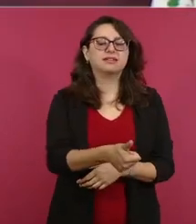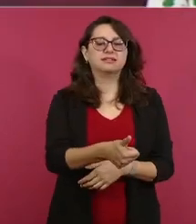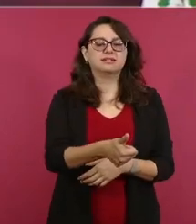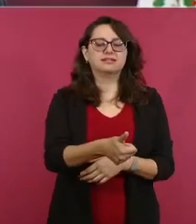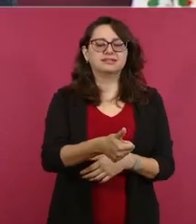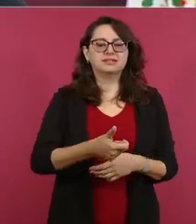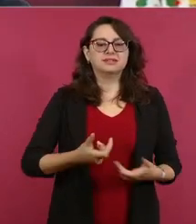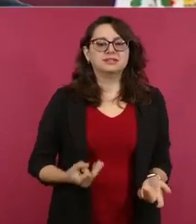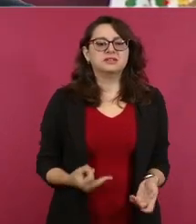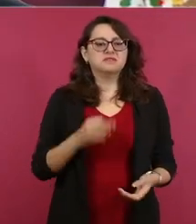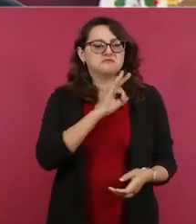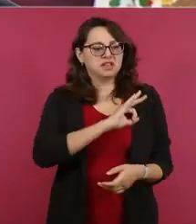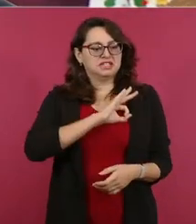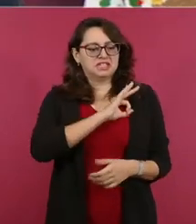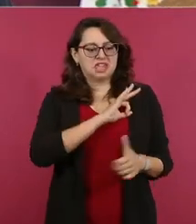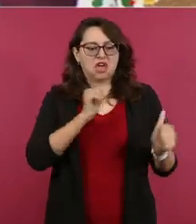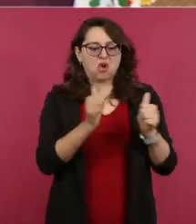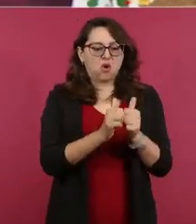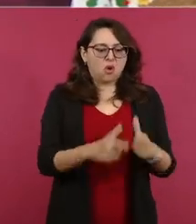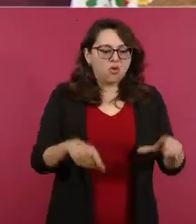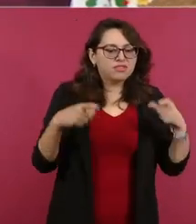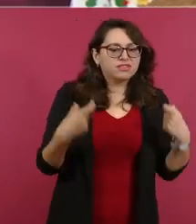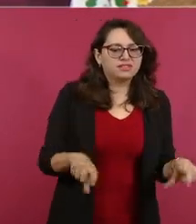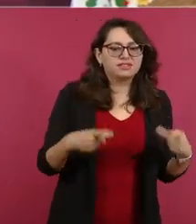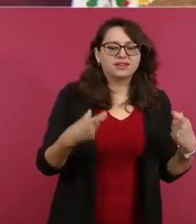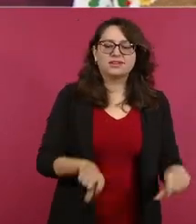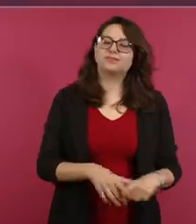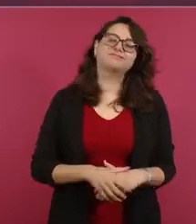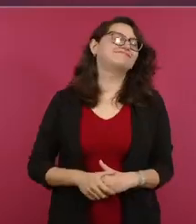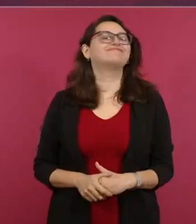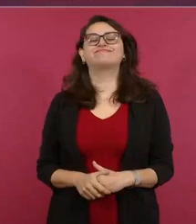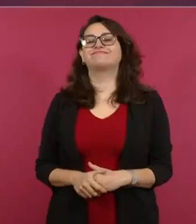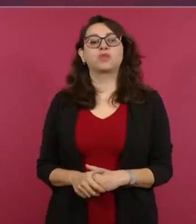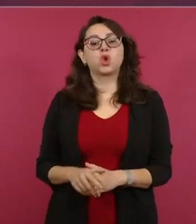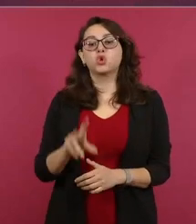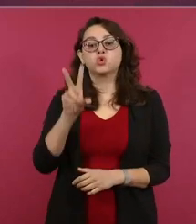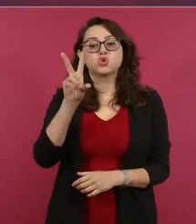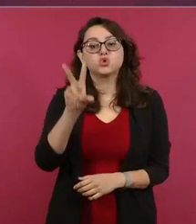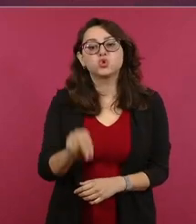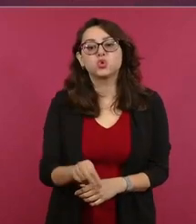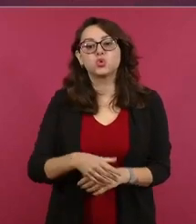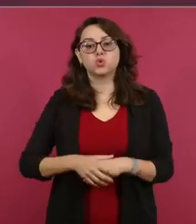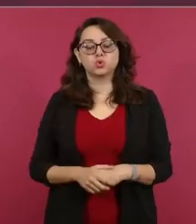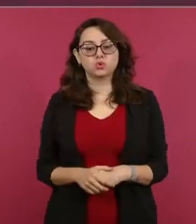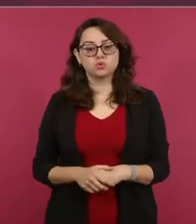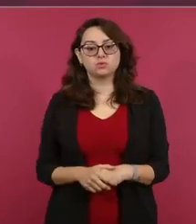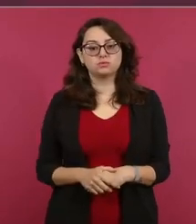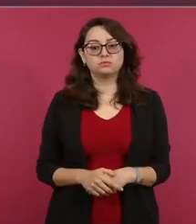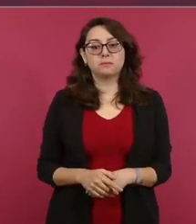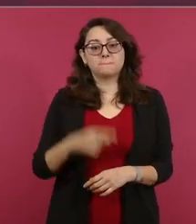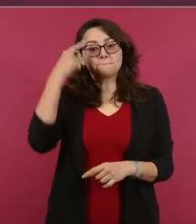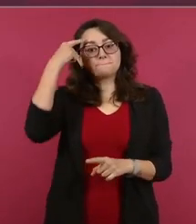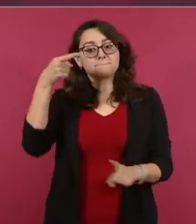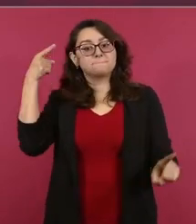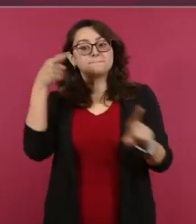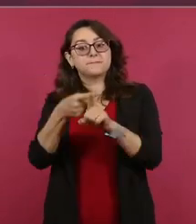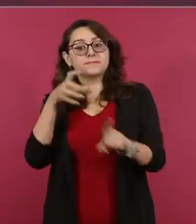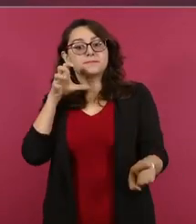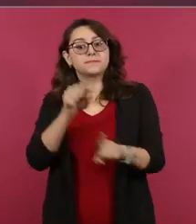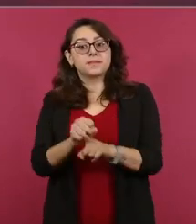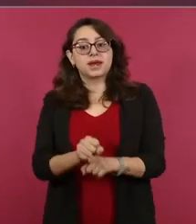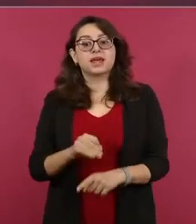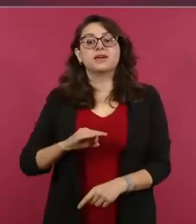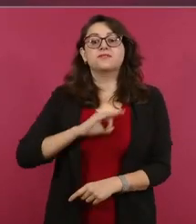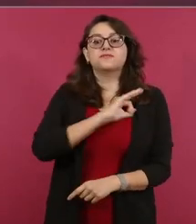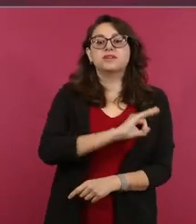la felicidad es el dinero, no, no, no, la felicidad es estar bien con uno mismo, estar bien